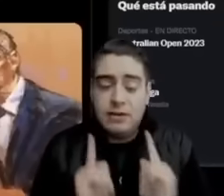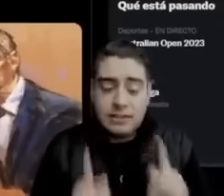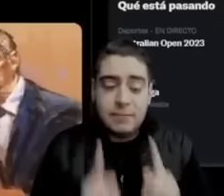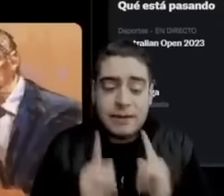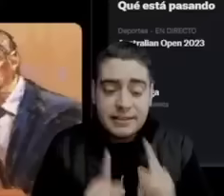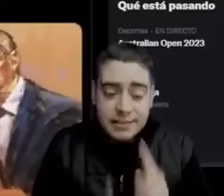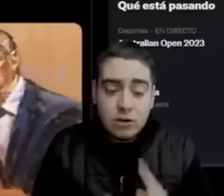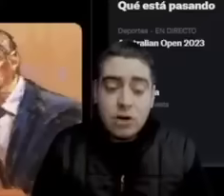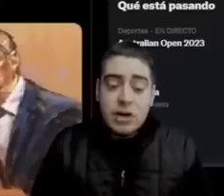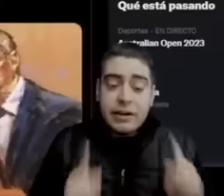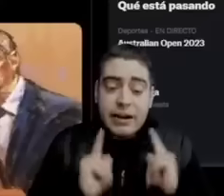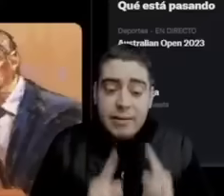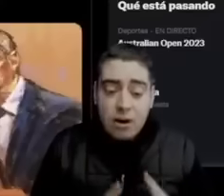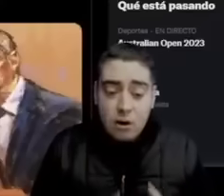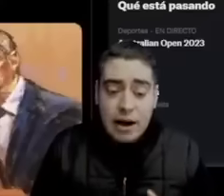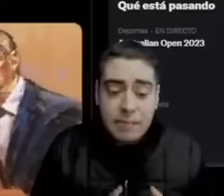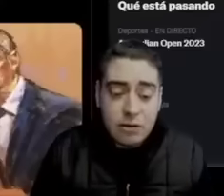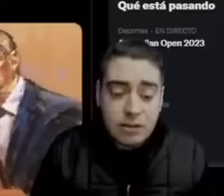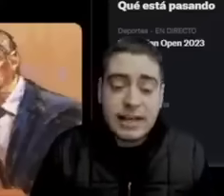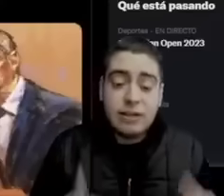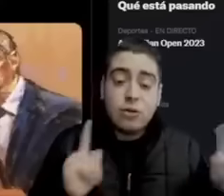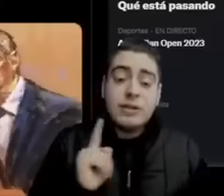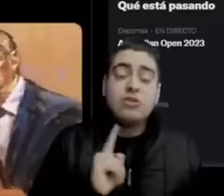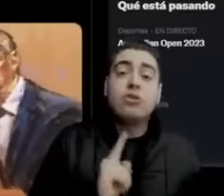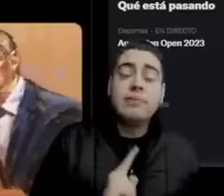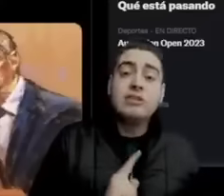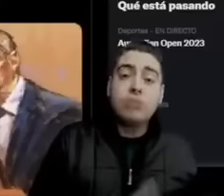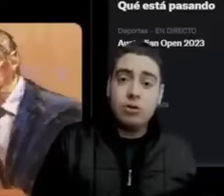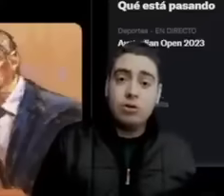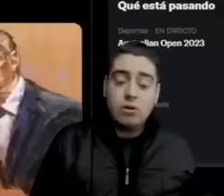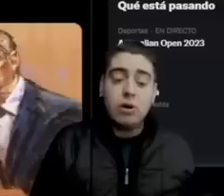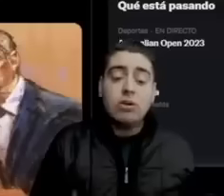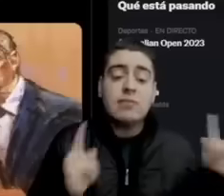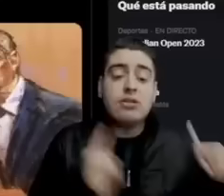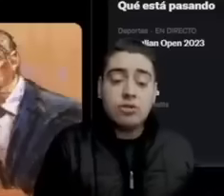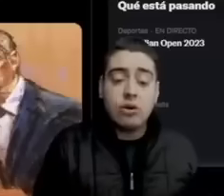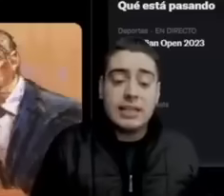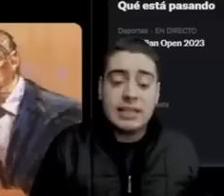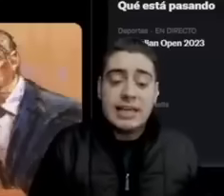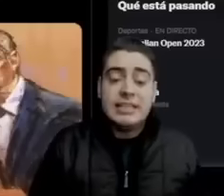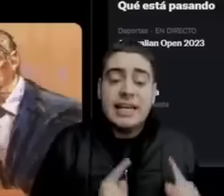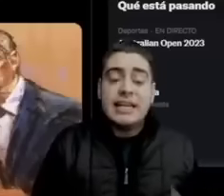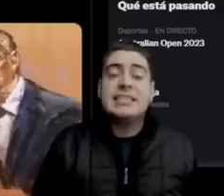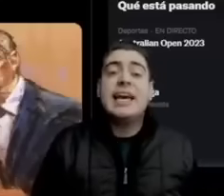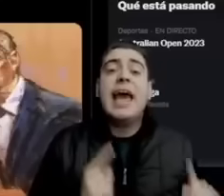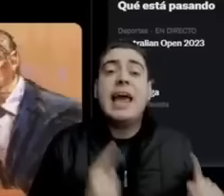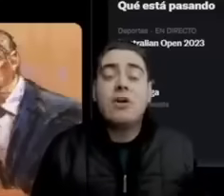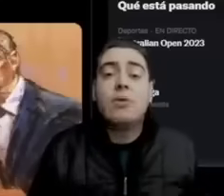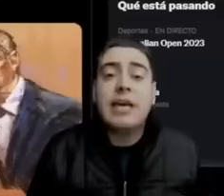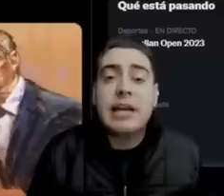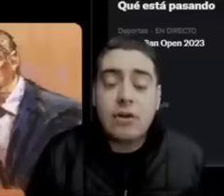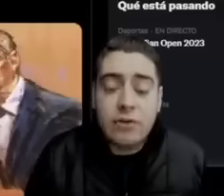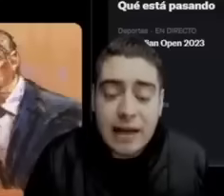que reveló este primer testigo, reveló, amigos, que todo esto comenzó con los machuchones desde